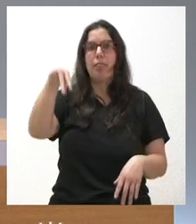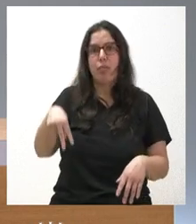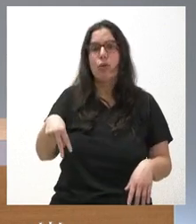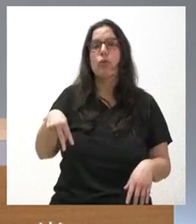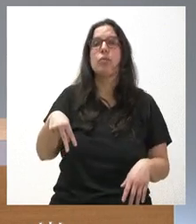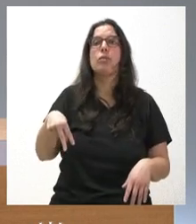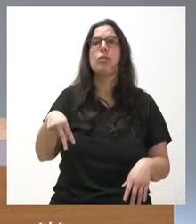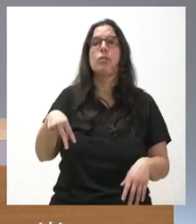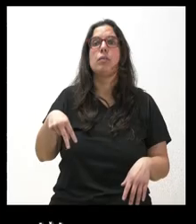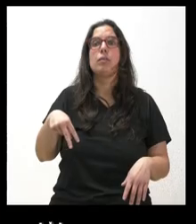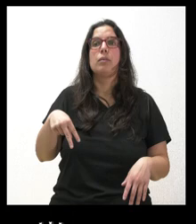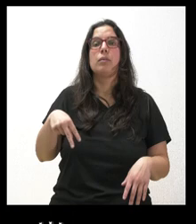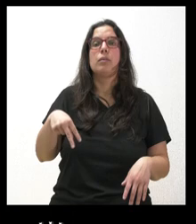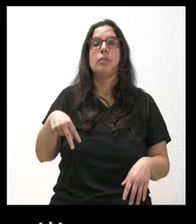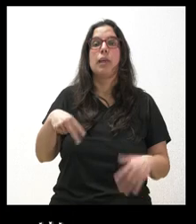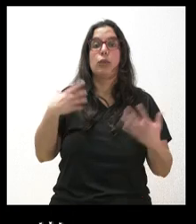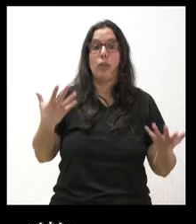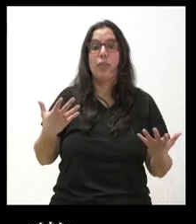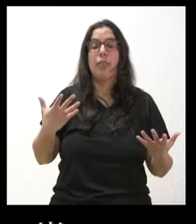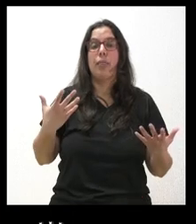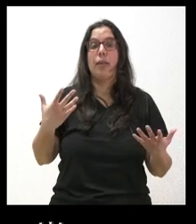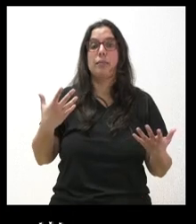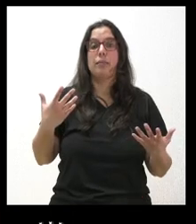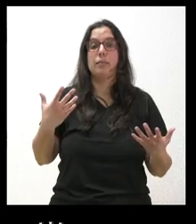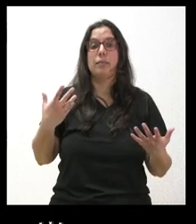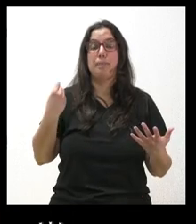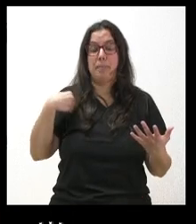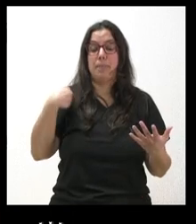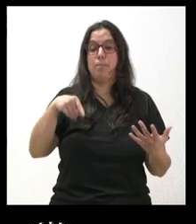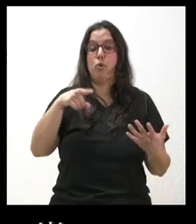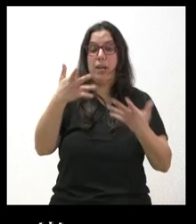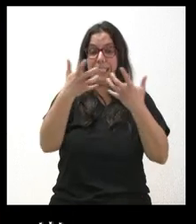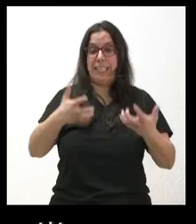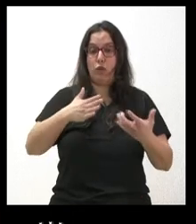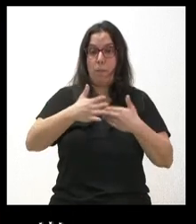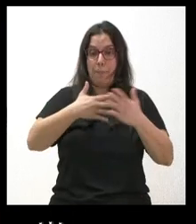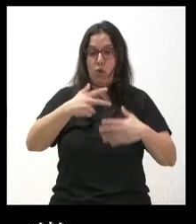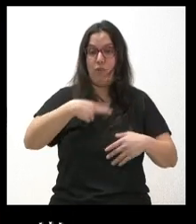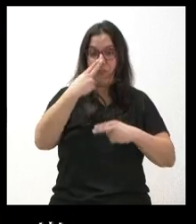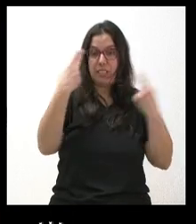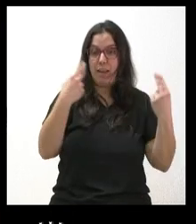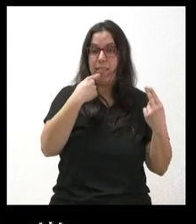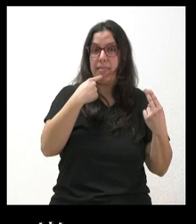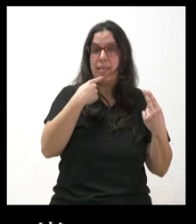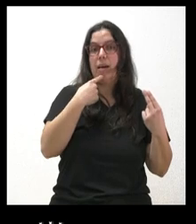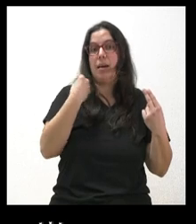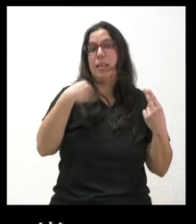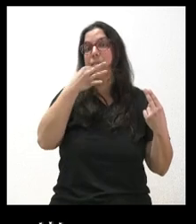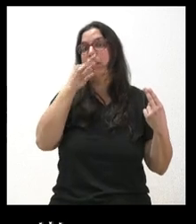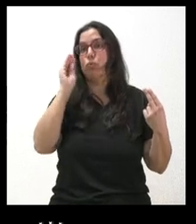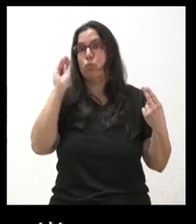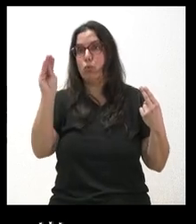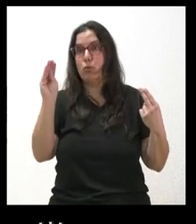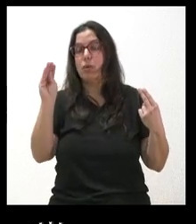denuncia a lo que planteaba la propia el propio escrito del fiscal refiriéndose a las palabras del vicepresidente el